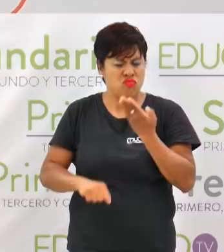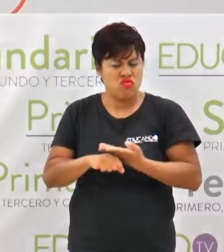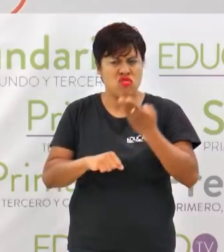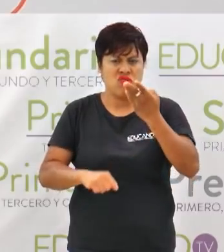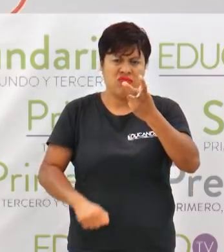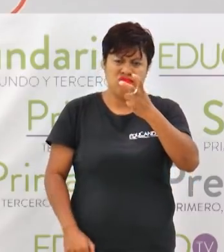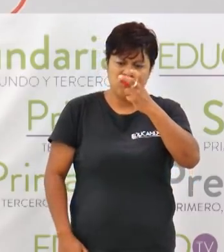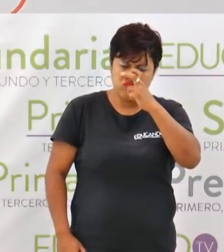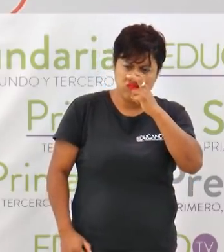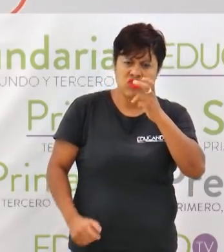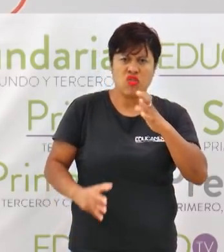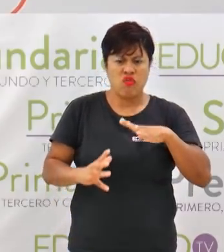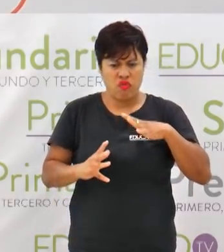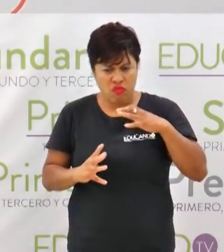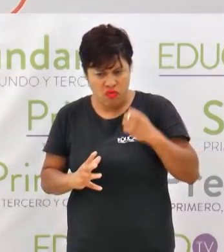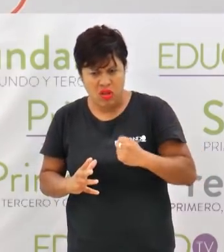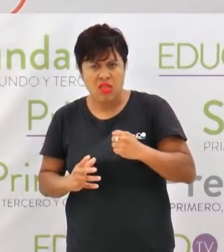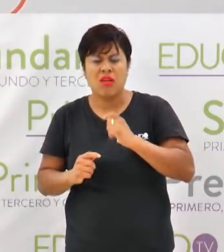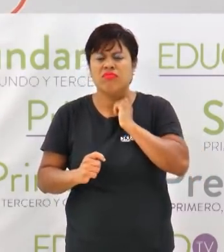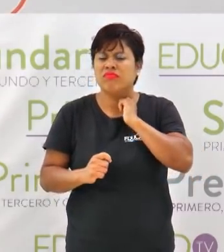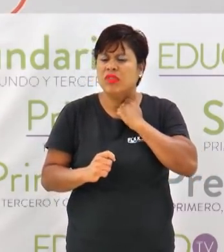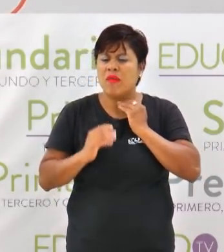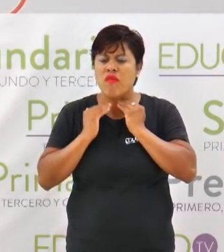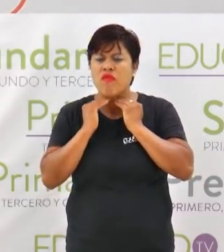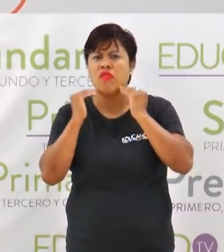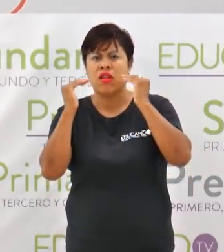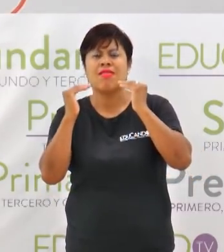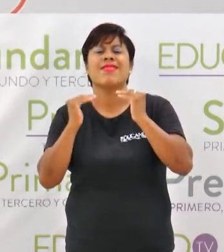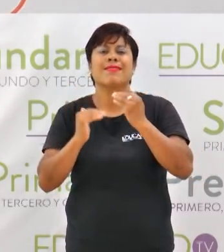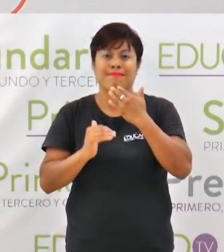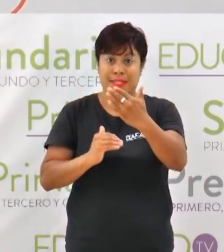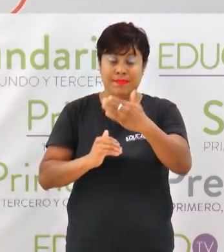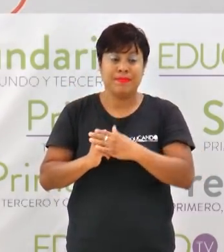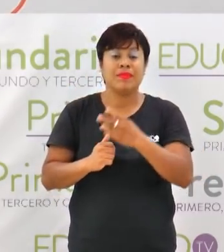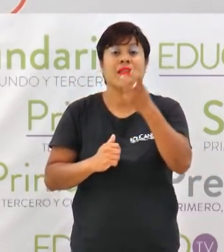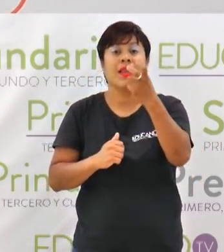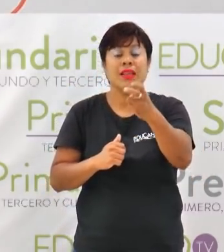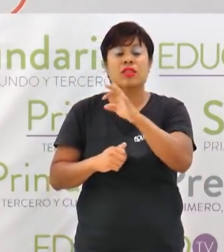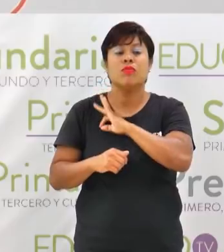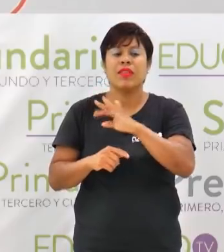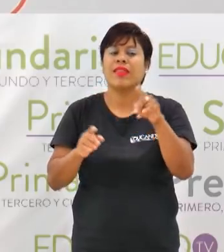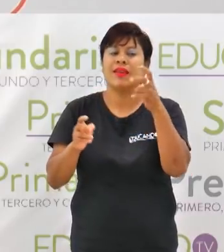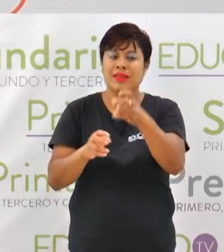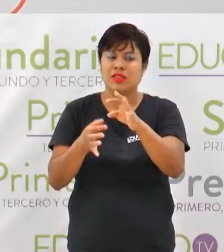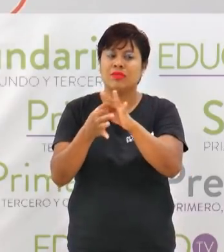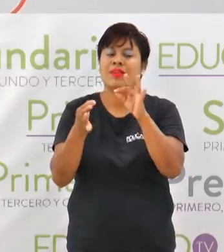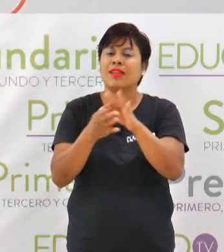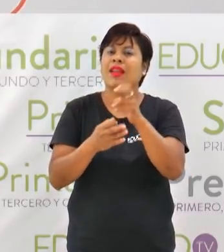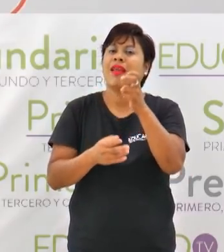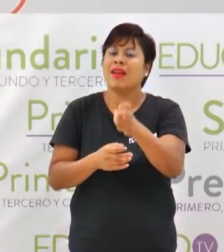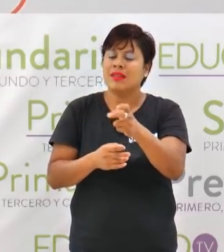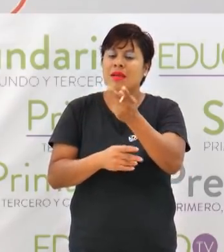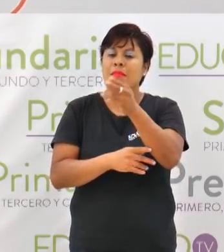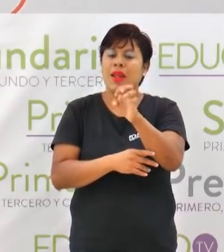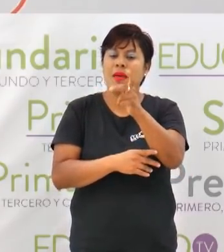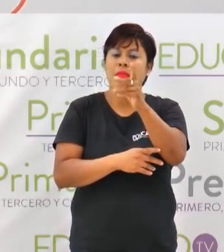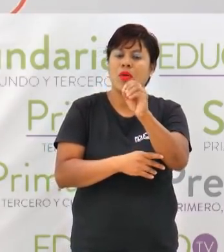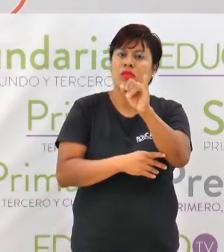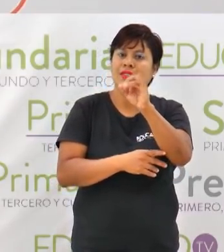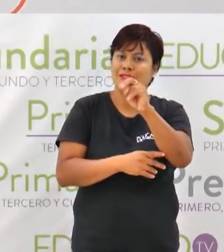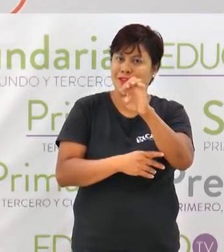forma con carácter, con fuerza, con volumen, etcétera. Bien, a eso nos hace referencia lo que son las